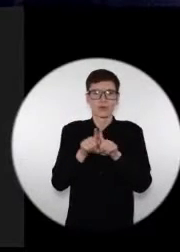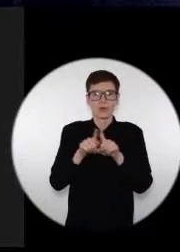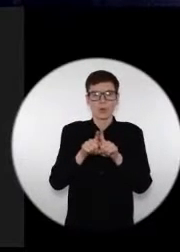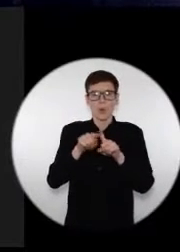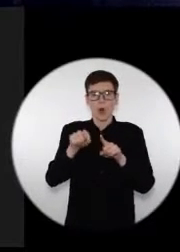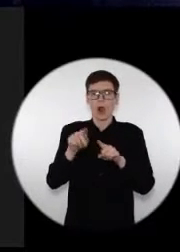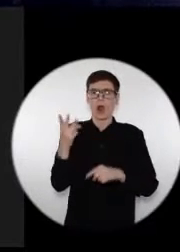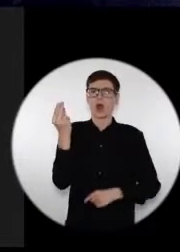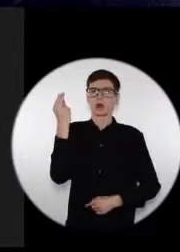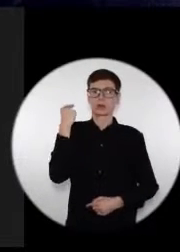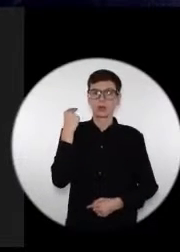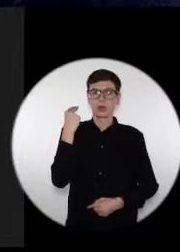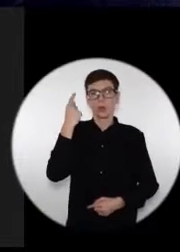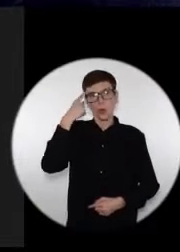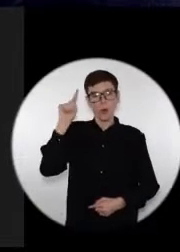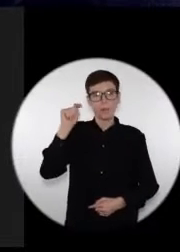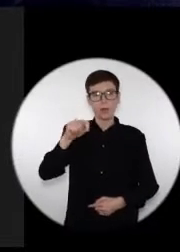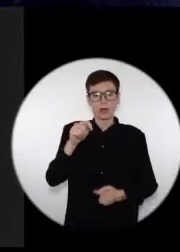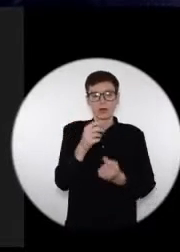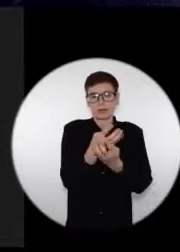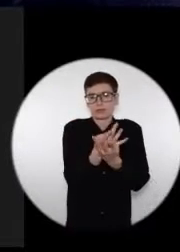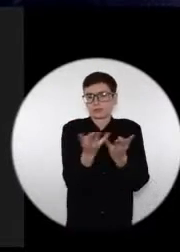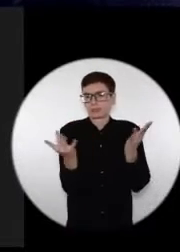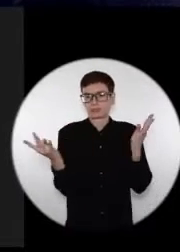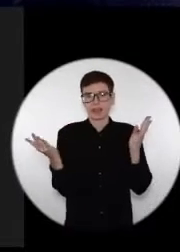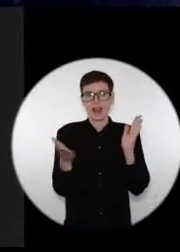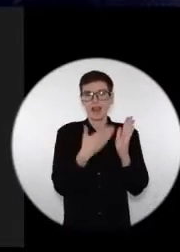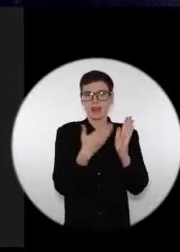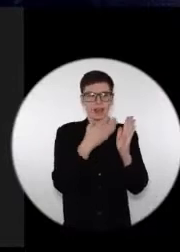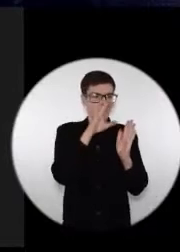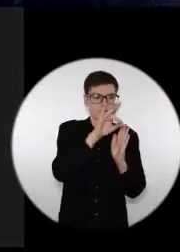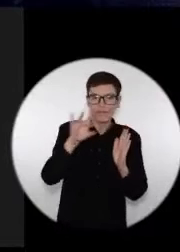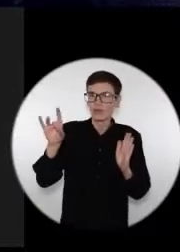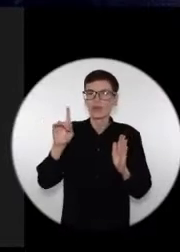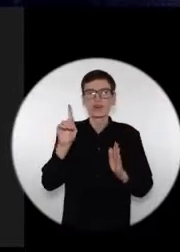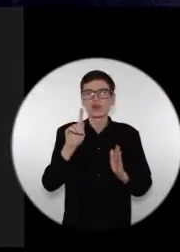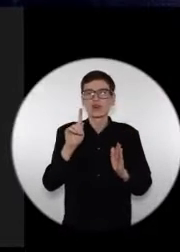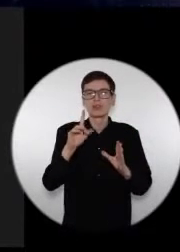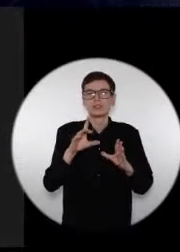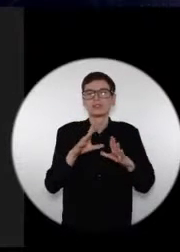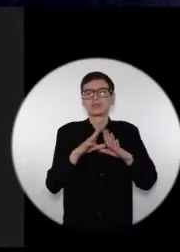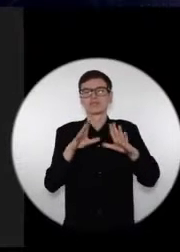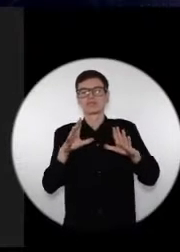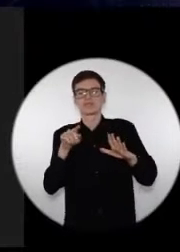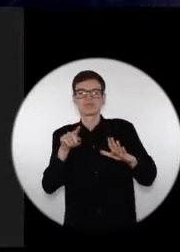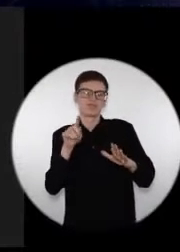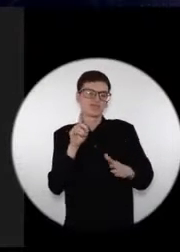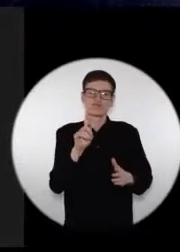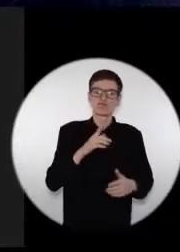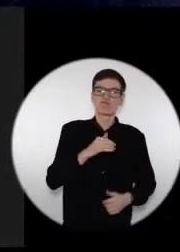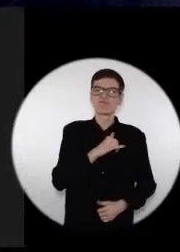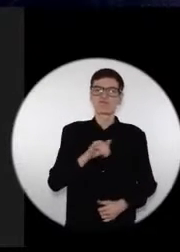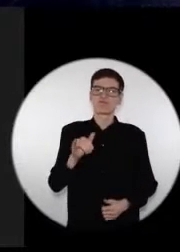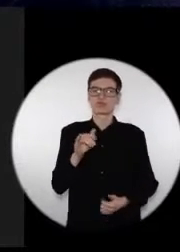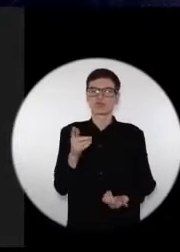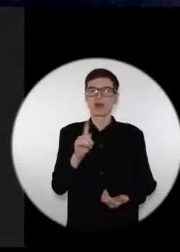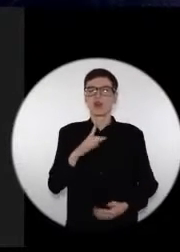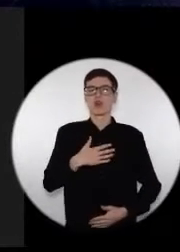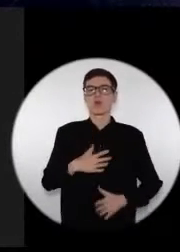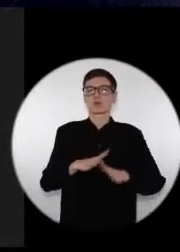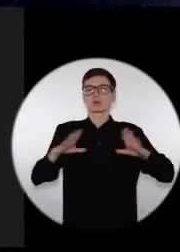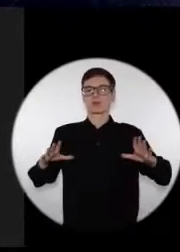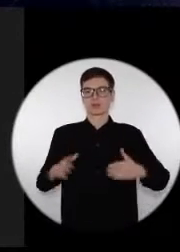y por otra parte el repertorio de libros no es no es de lo más deseable entonces